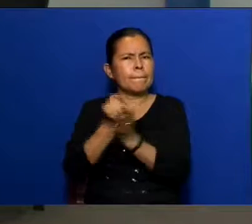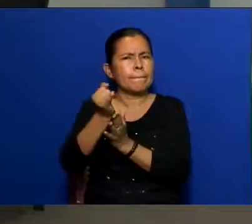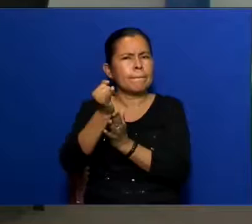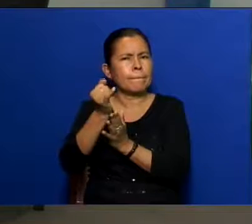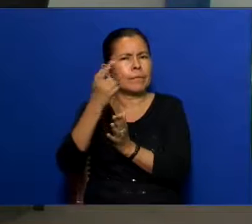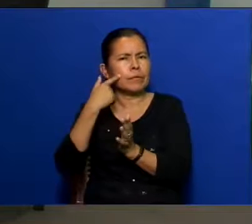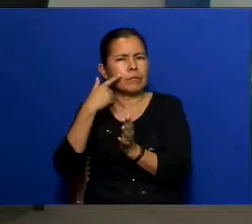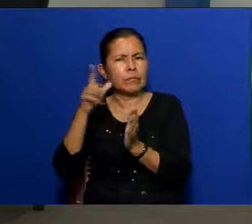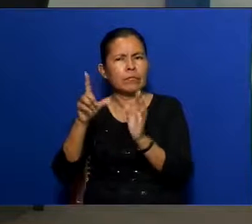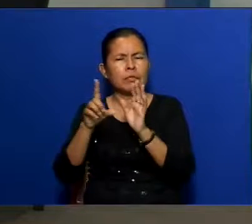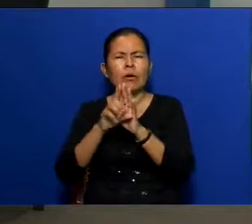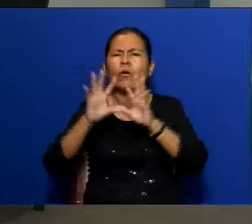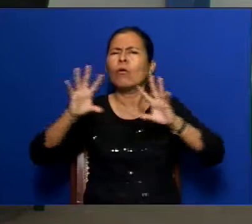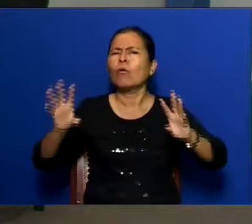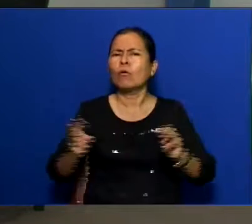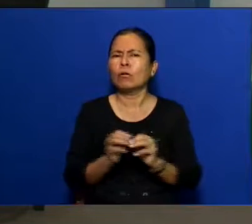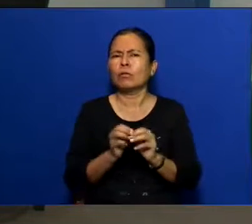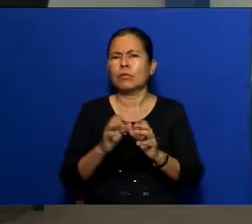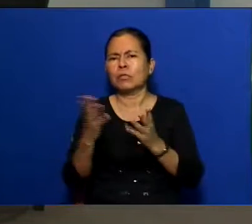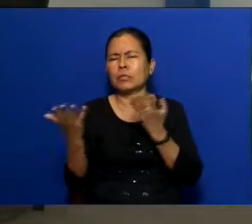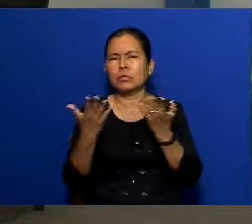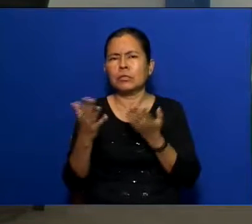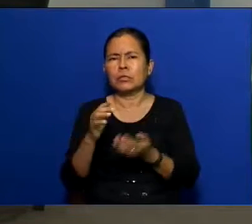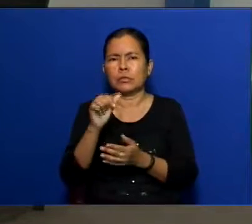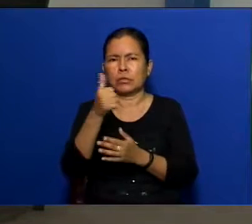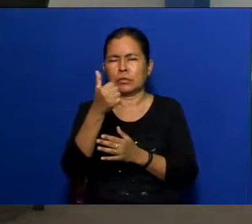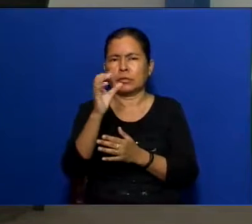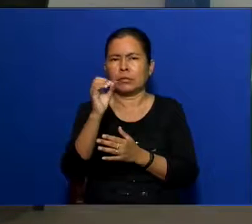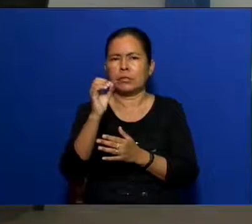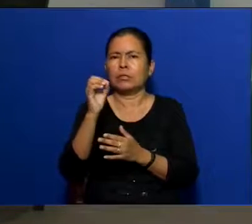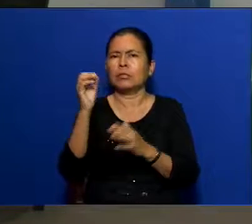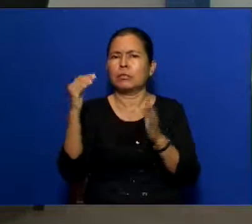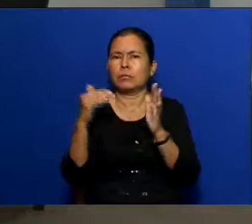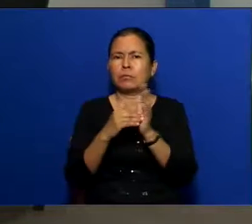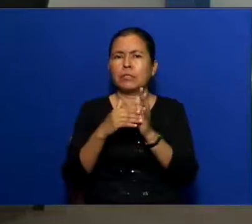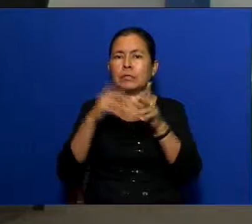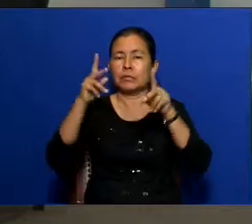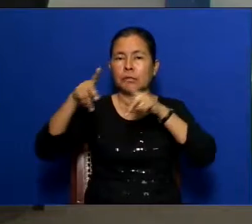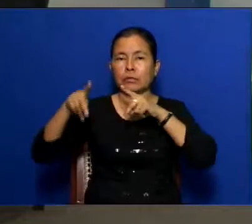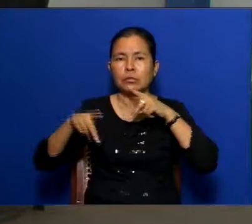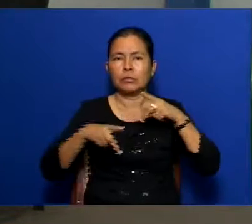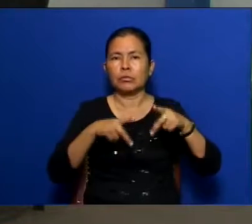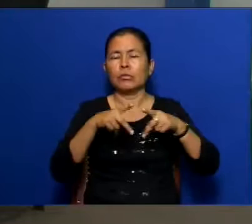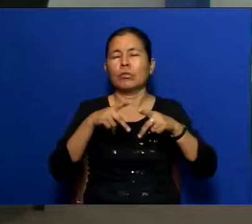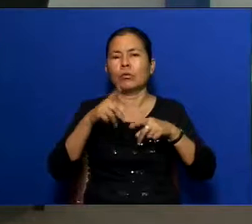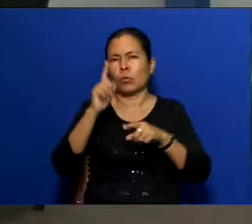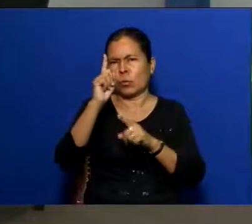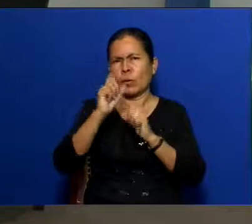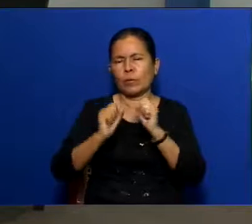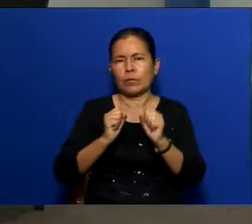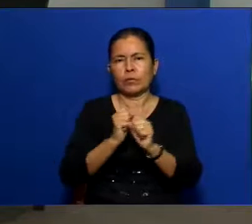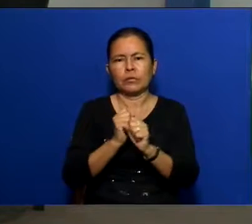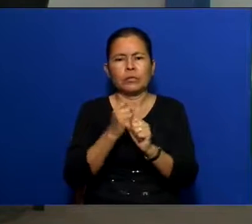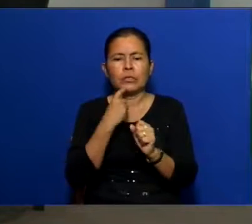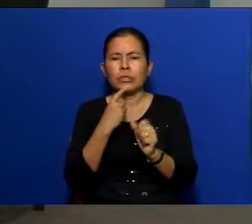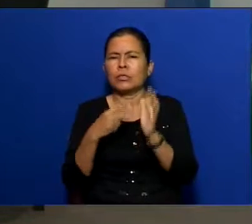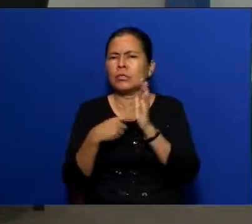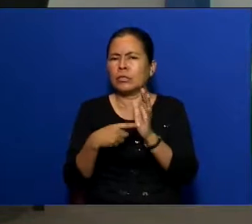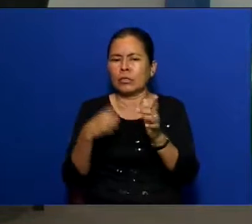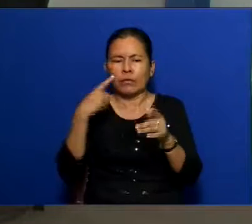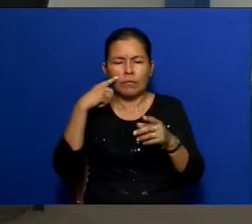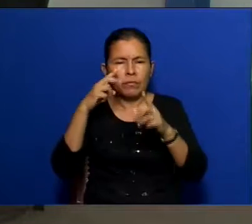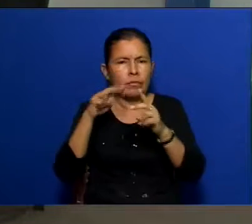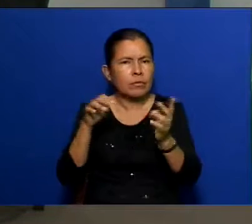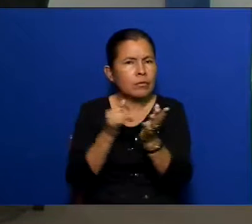Legal atiende alrededor de unas 60.000 personas al año para investigar delitos de lesiones, delitos